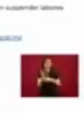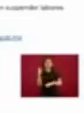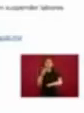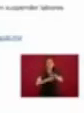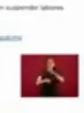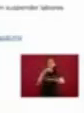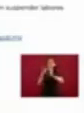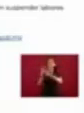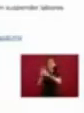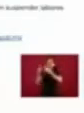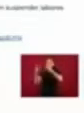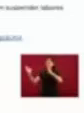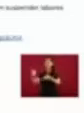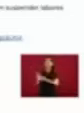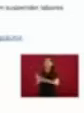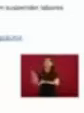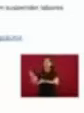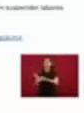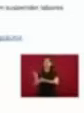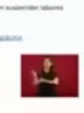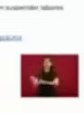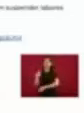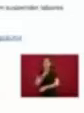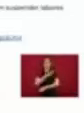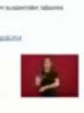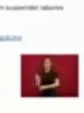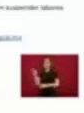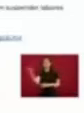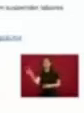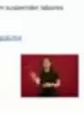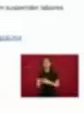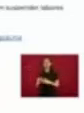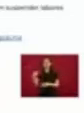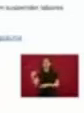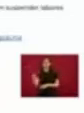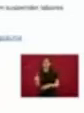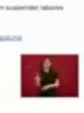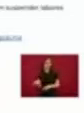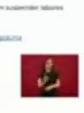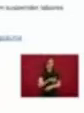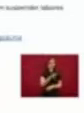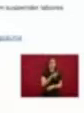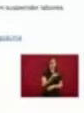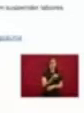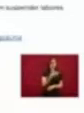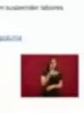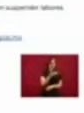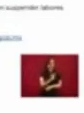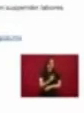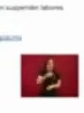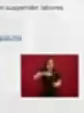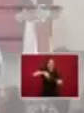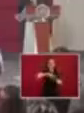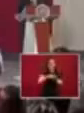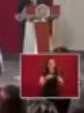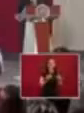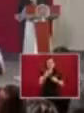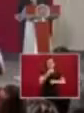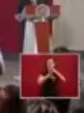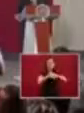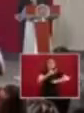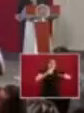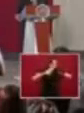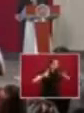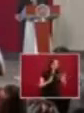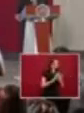hasta ahora no solo es que haya ocurrido, en China no sabemos nada y no podemos confiar mucho en los datos de China, pero Italia y España, que